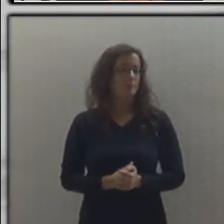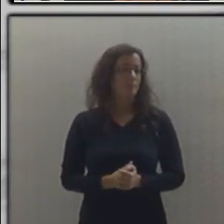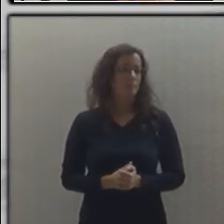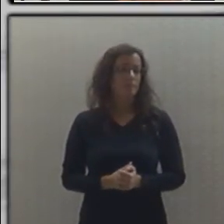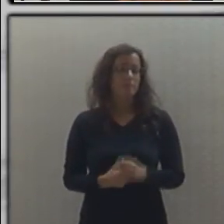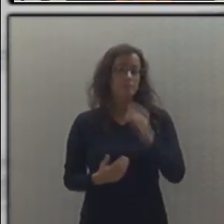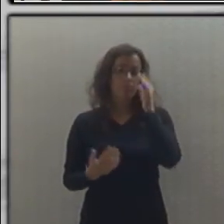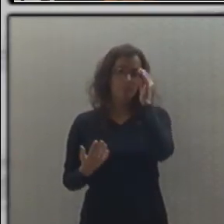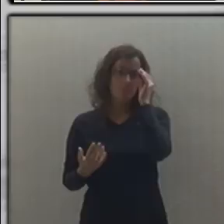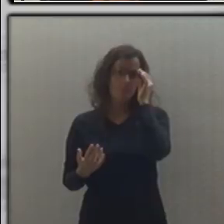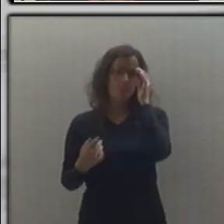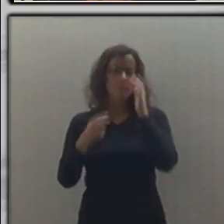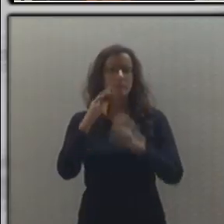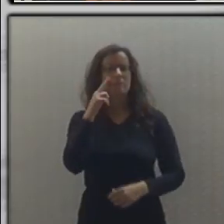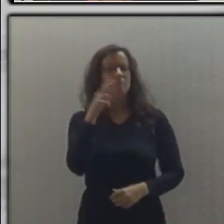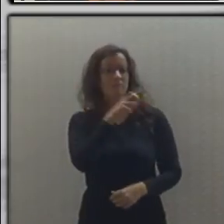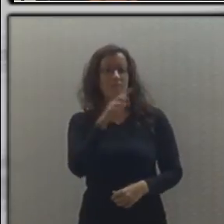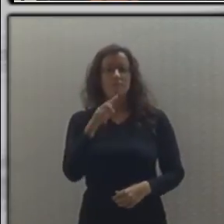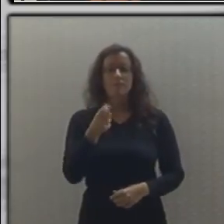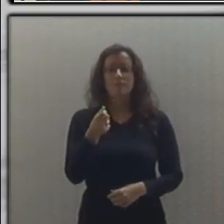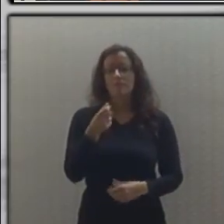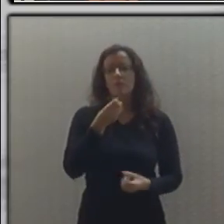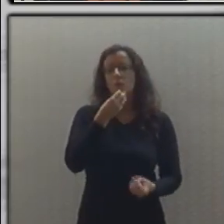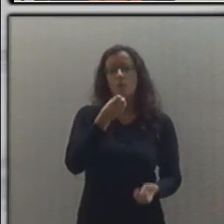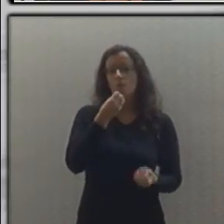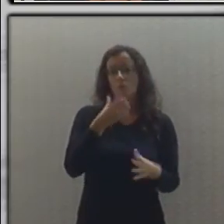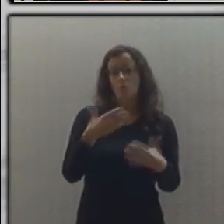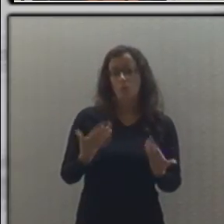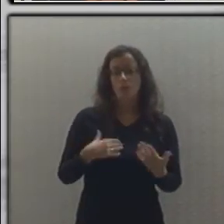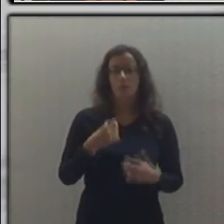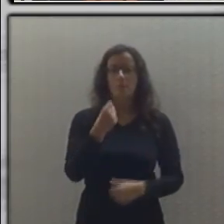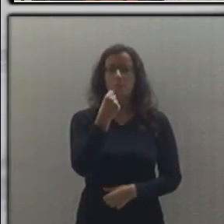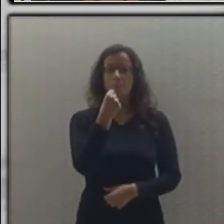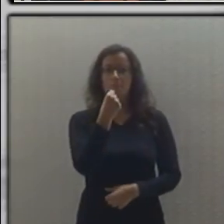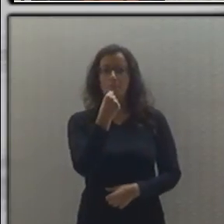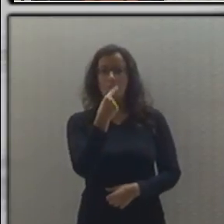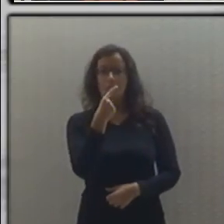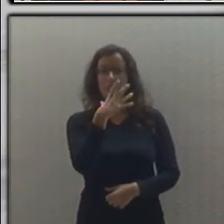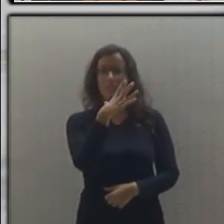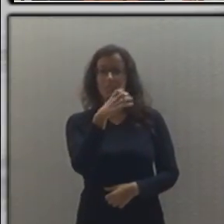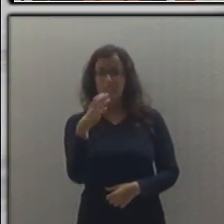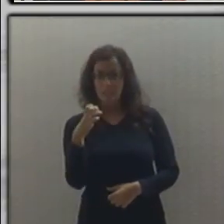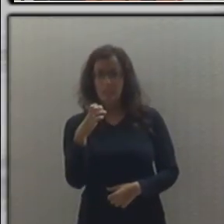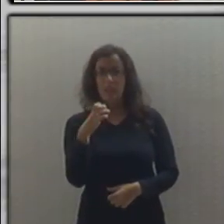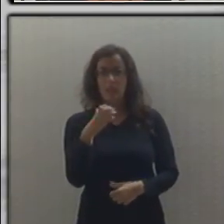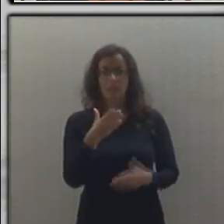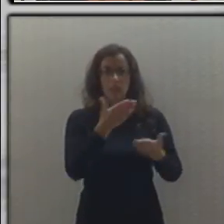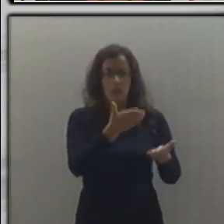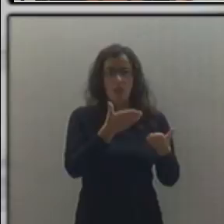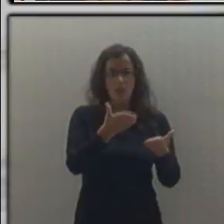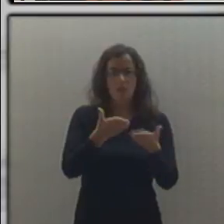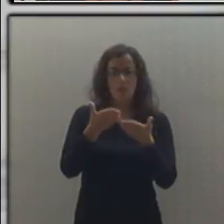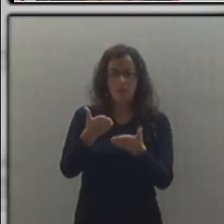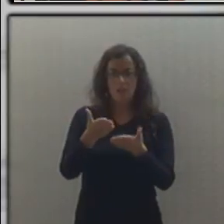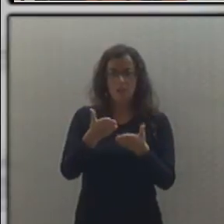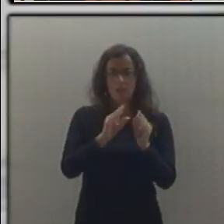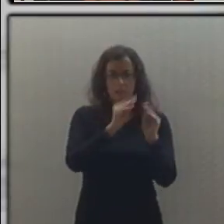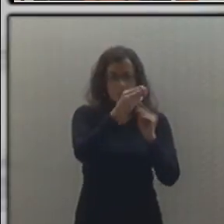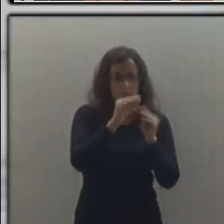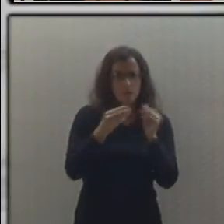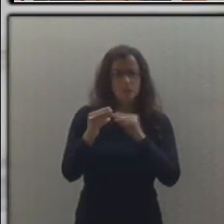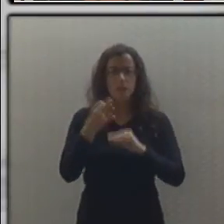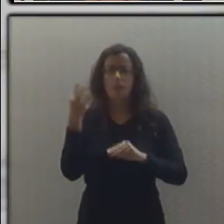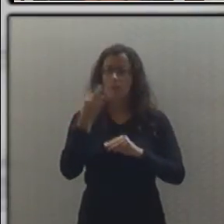Bueno, y esto solo es para hacer el comentario de que con 1.500 intervenciones es imprescindible un seguimiento